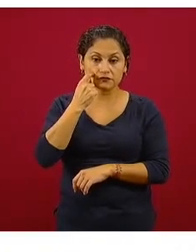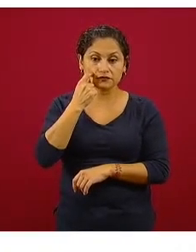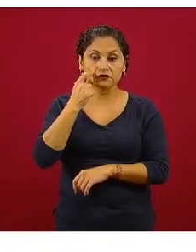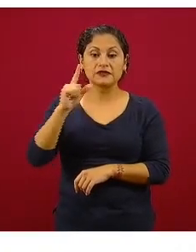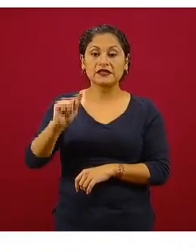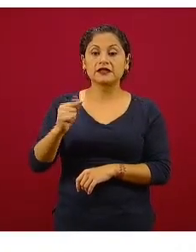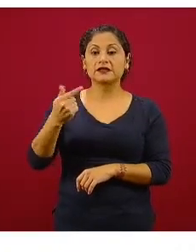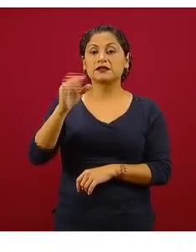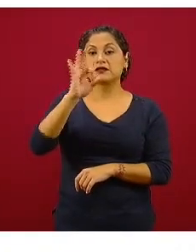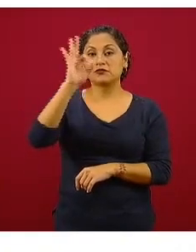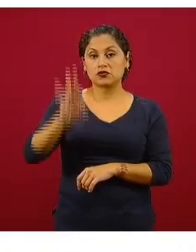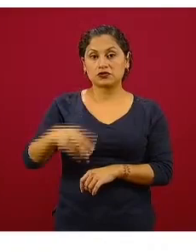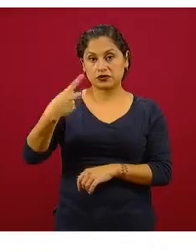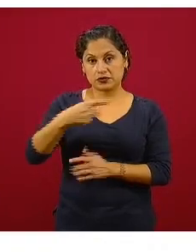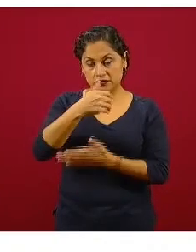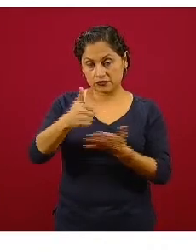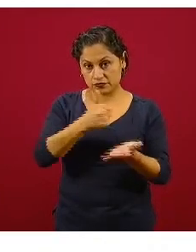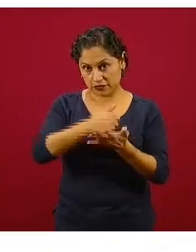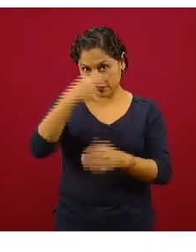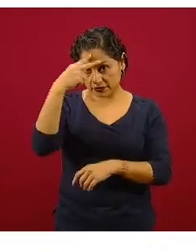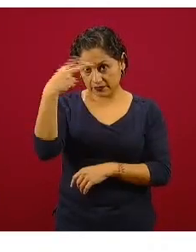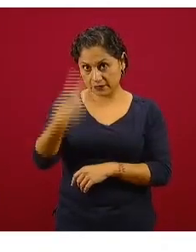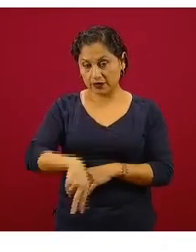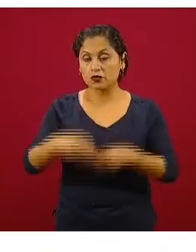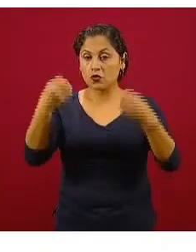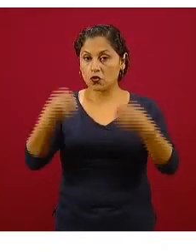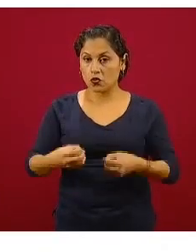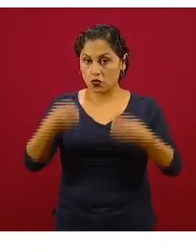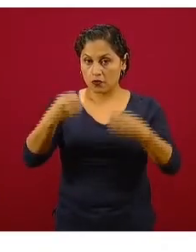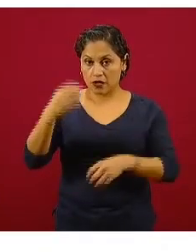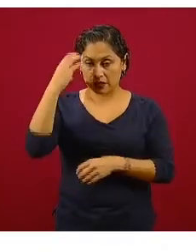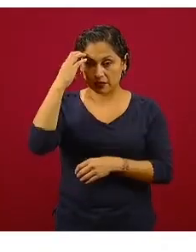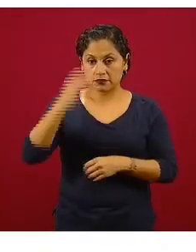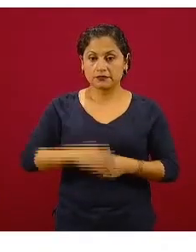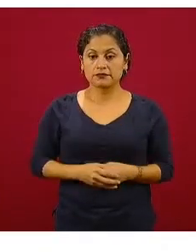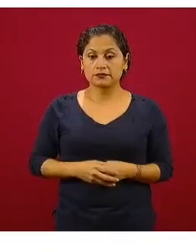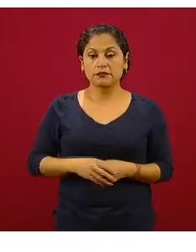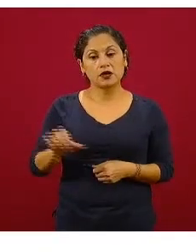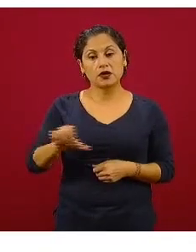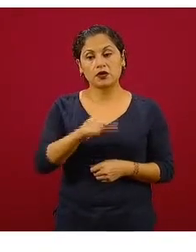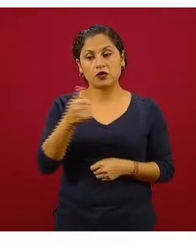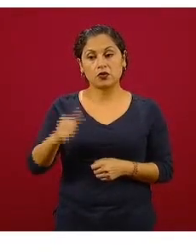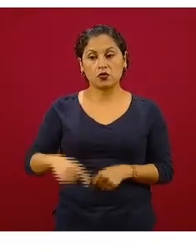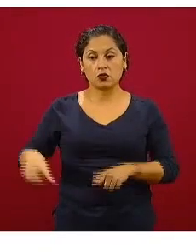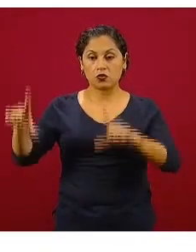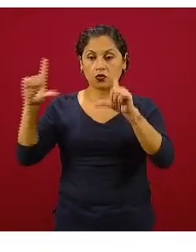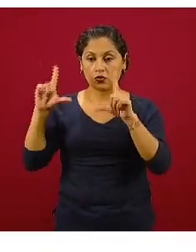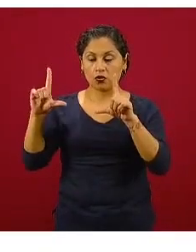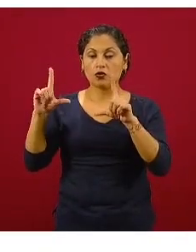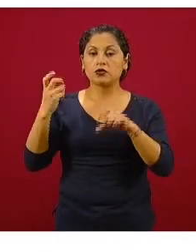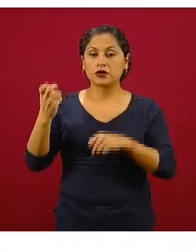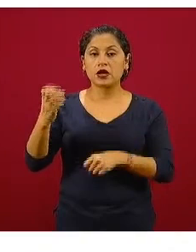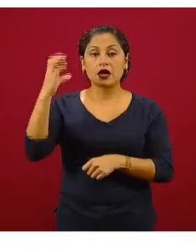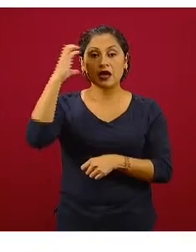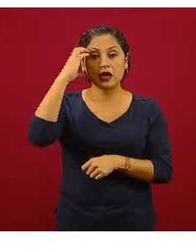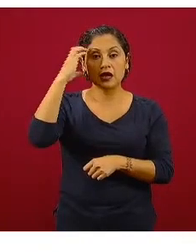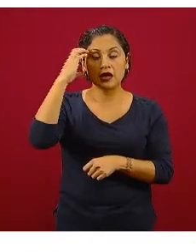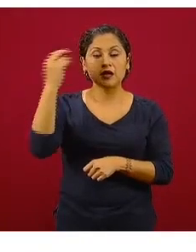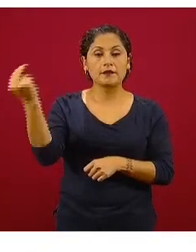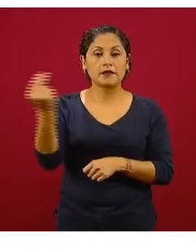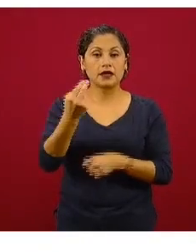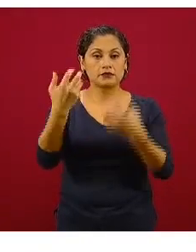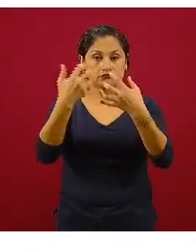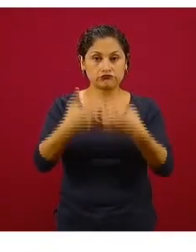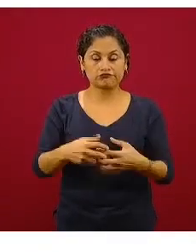en la Ciudad de México. Y en la última vemos la ocupación hospitalaria en terapia intensiva, si nos pasan la siguiente